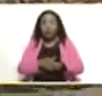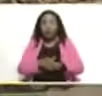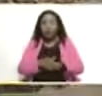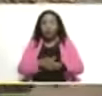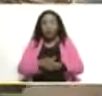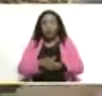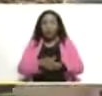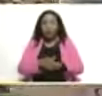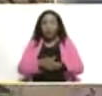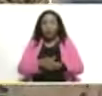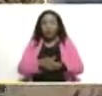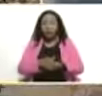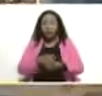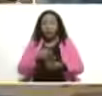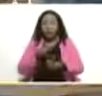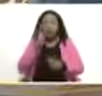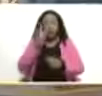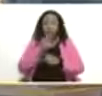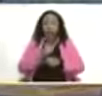Siempre hay que tenerlo presente,